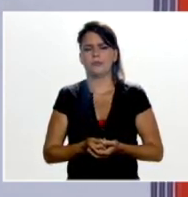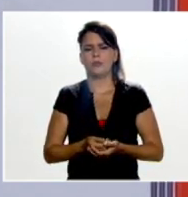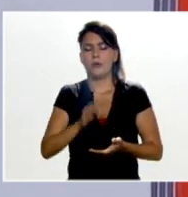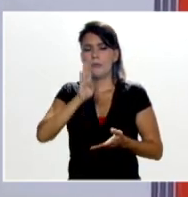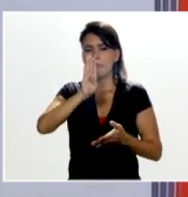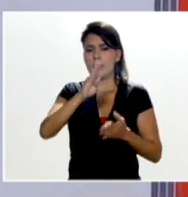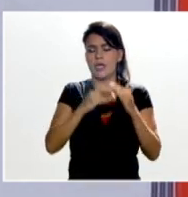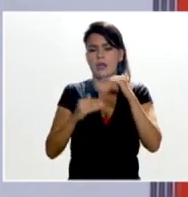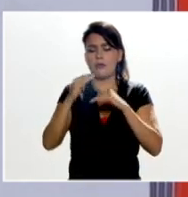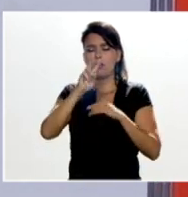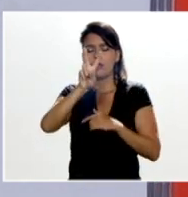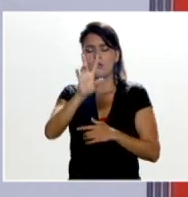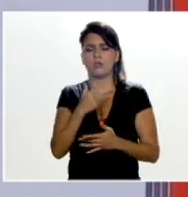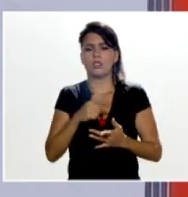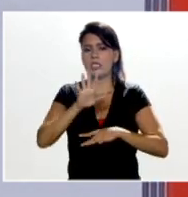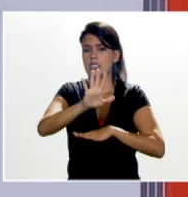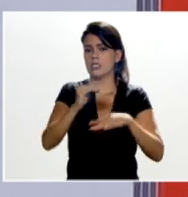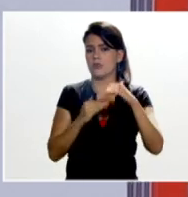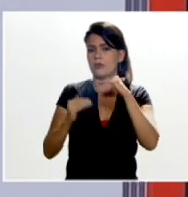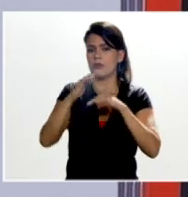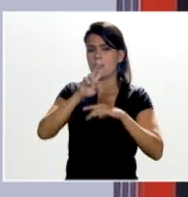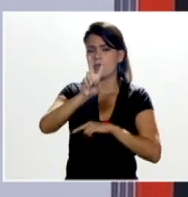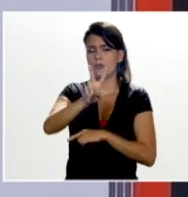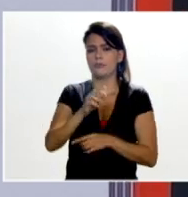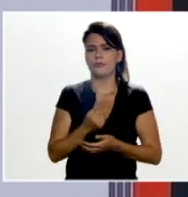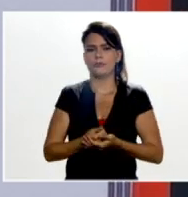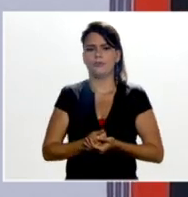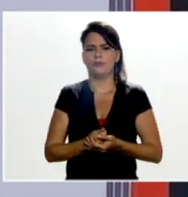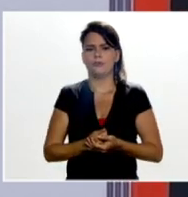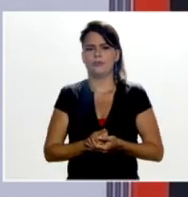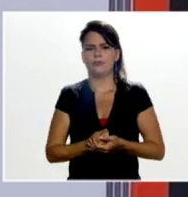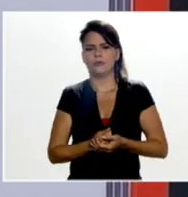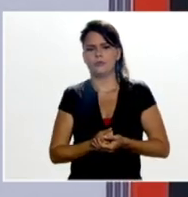b al cuadrado sería 5 al cuadrado